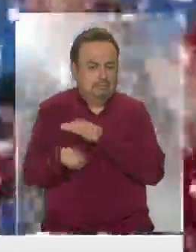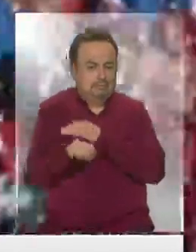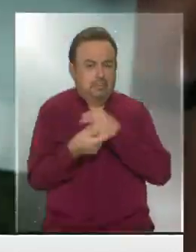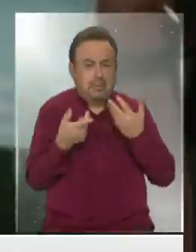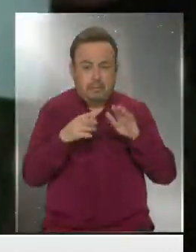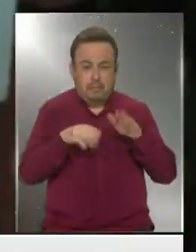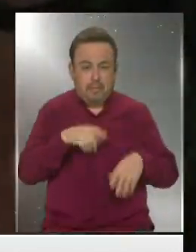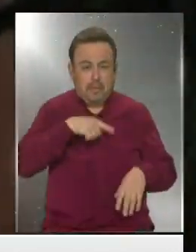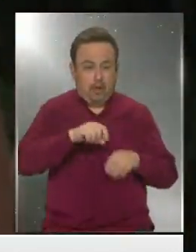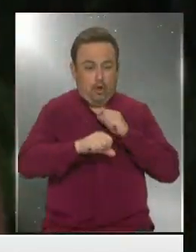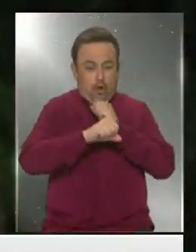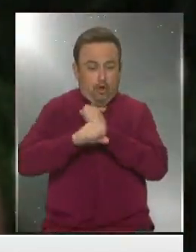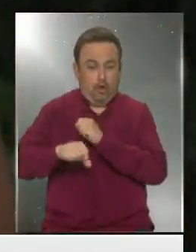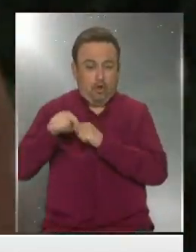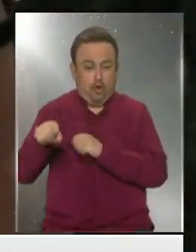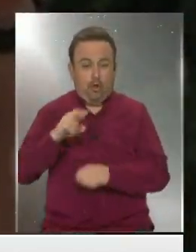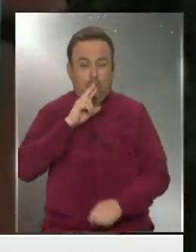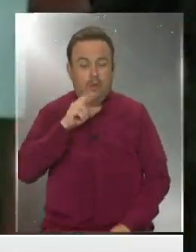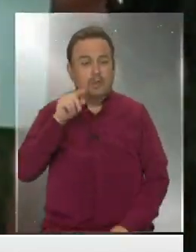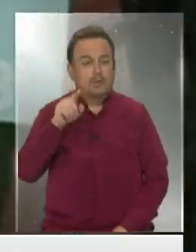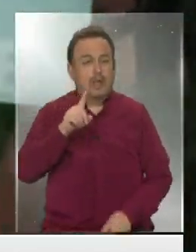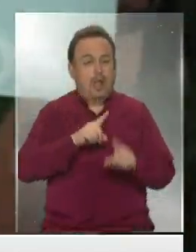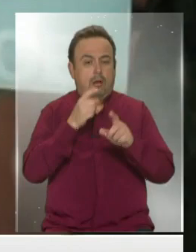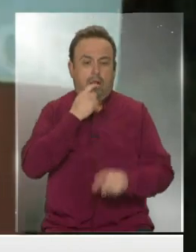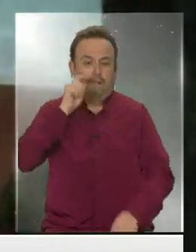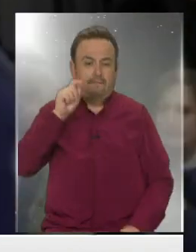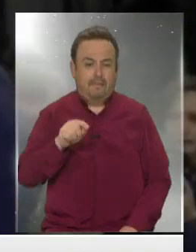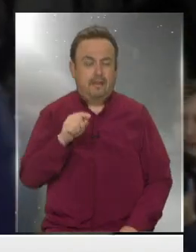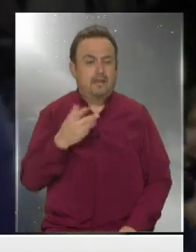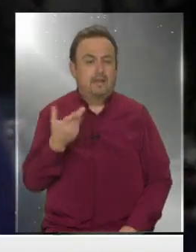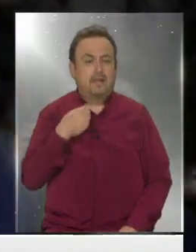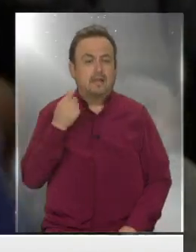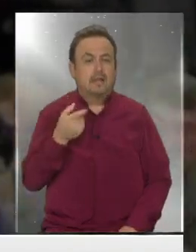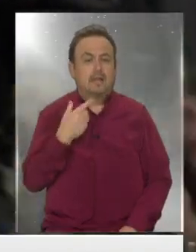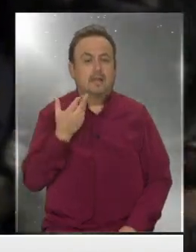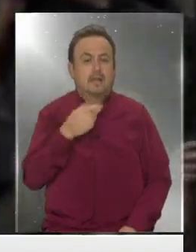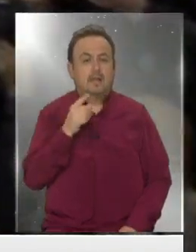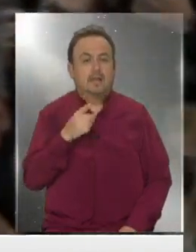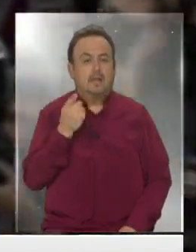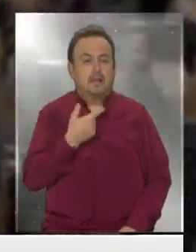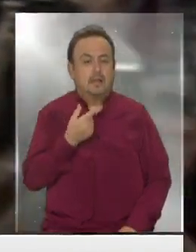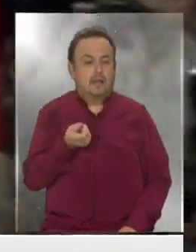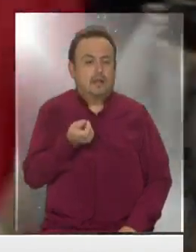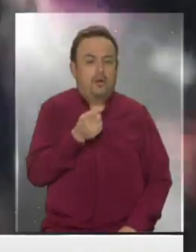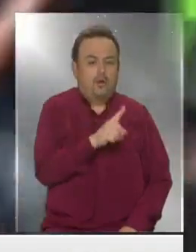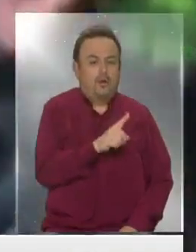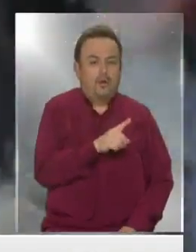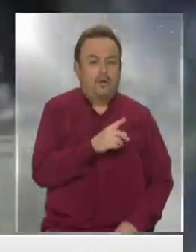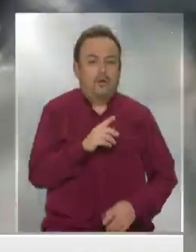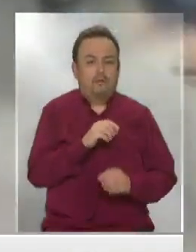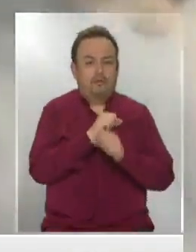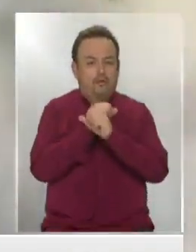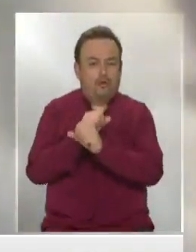los mismos opositores a Putin hay quienes acusan a Navalny de coquetear con el ultranacionalismo ruso.